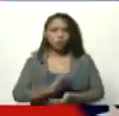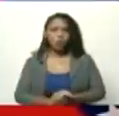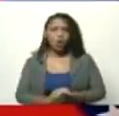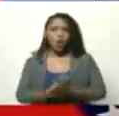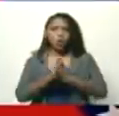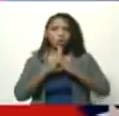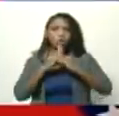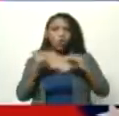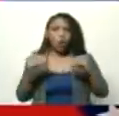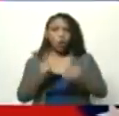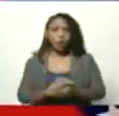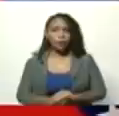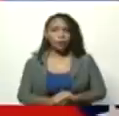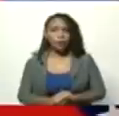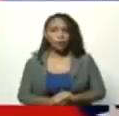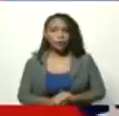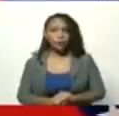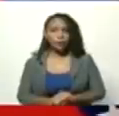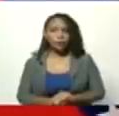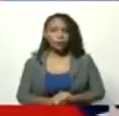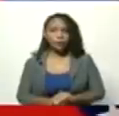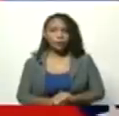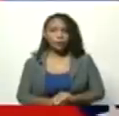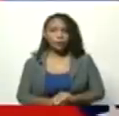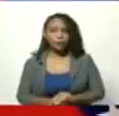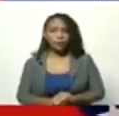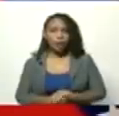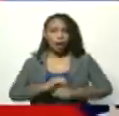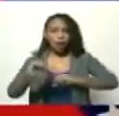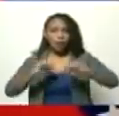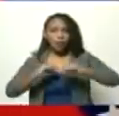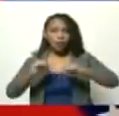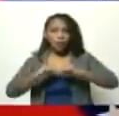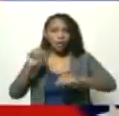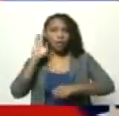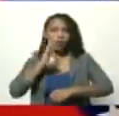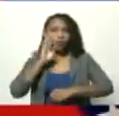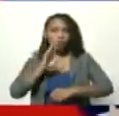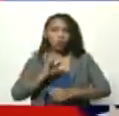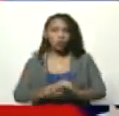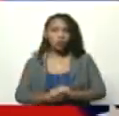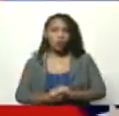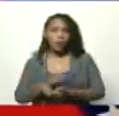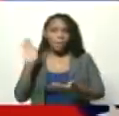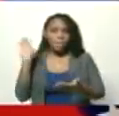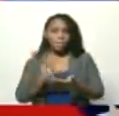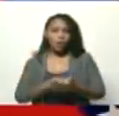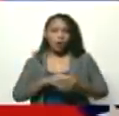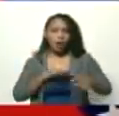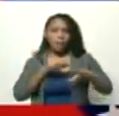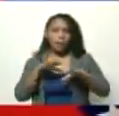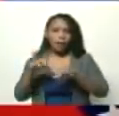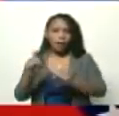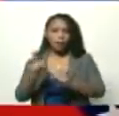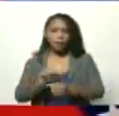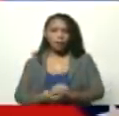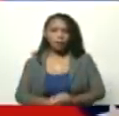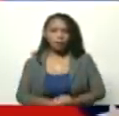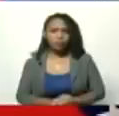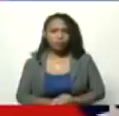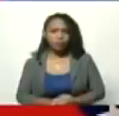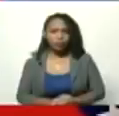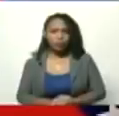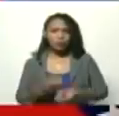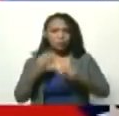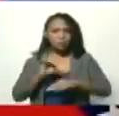toda la acción criminal impuesta por el imperialismo